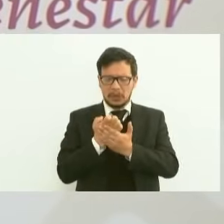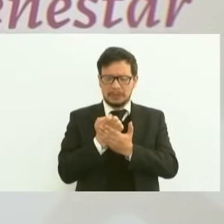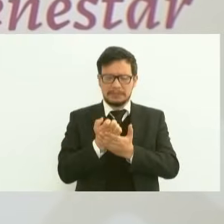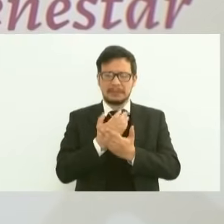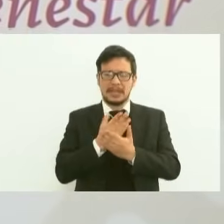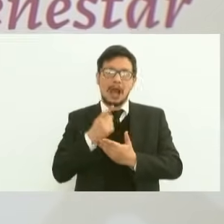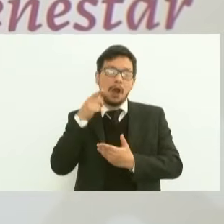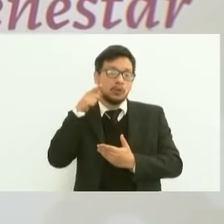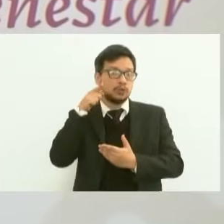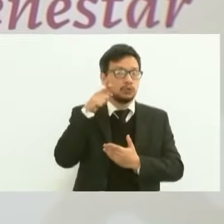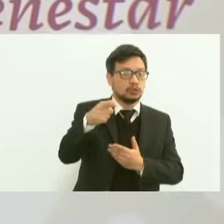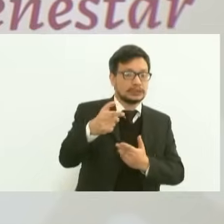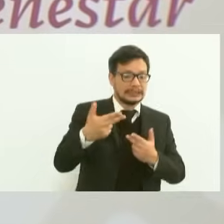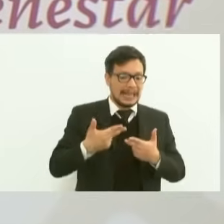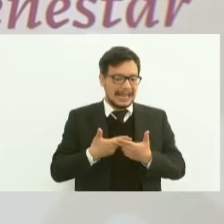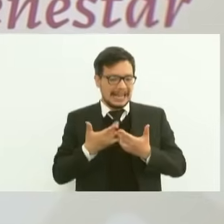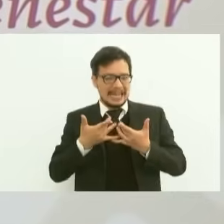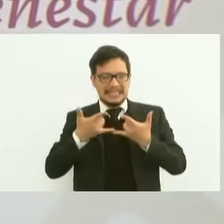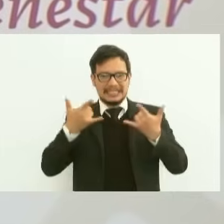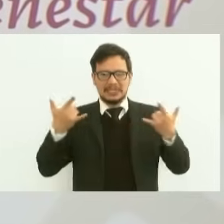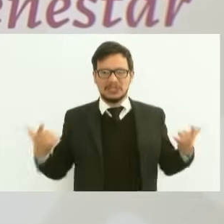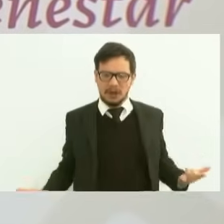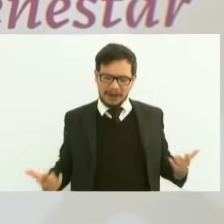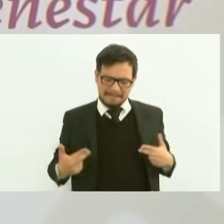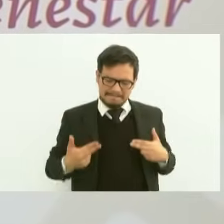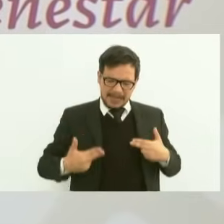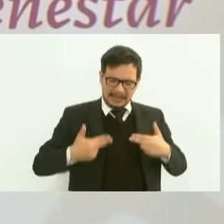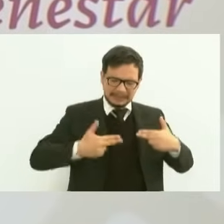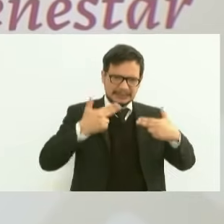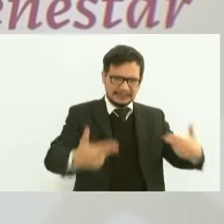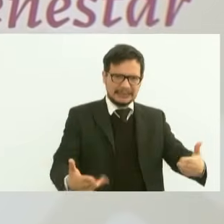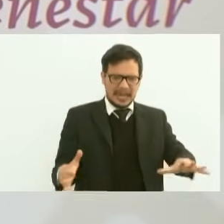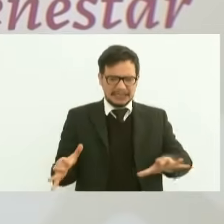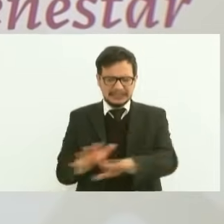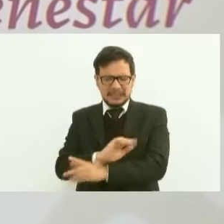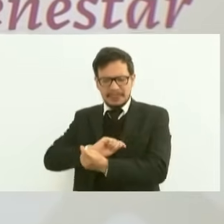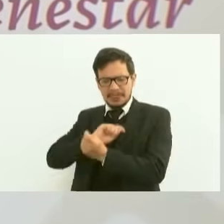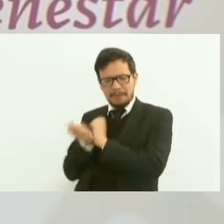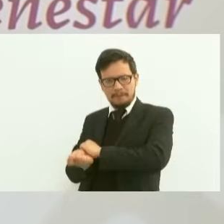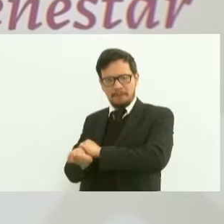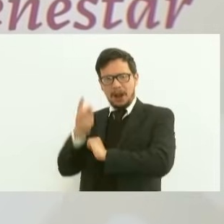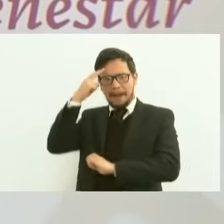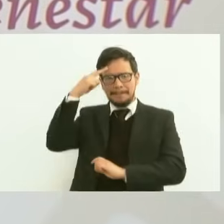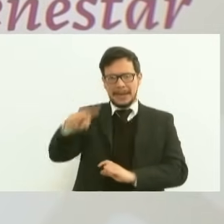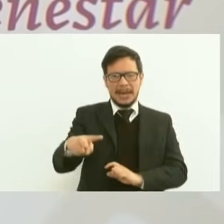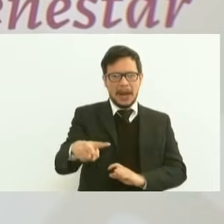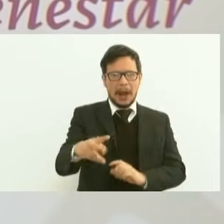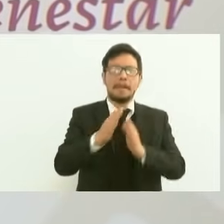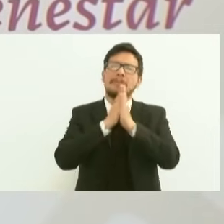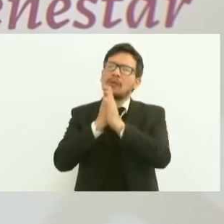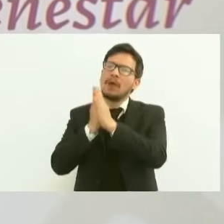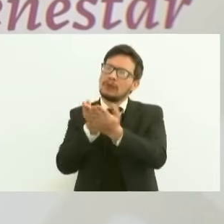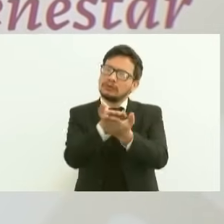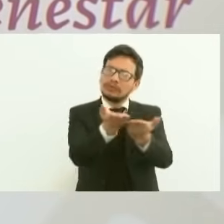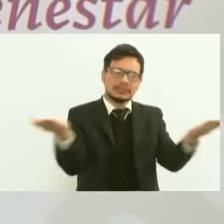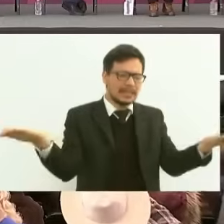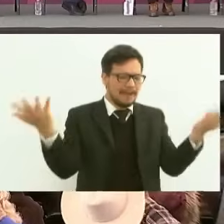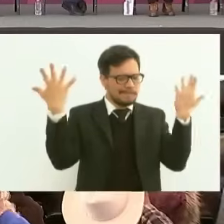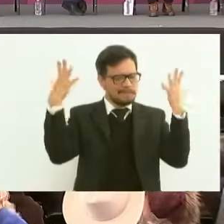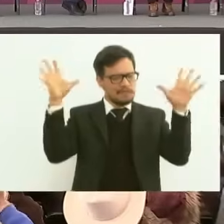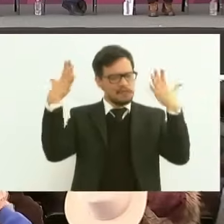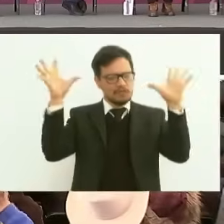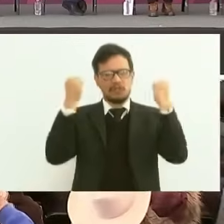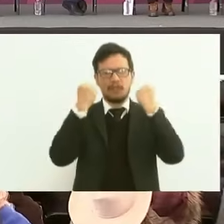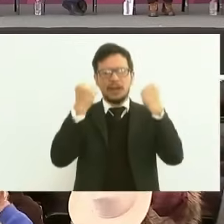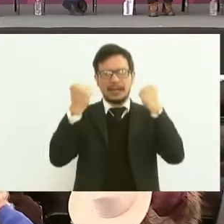como el gran transformador de México, y les pido a todos que le brindemos un fuerte aplauso a Andrés Manuel López